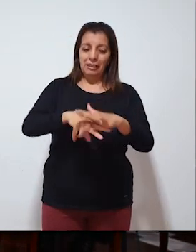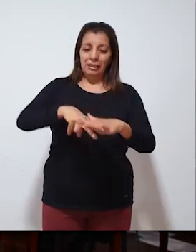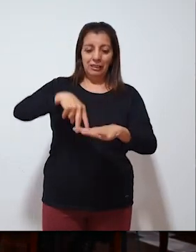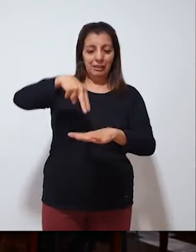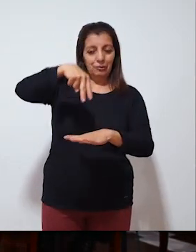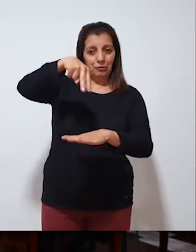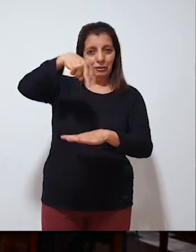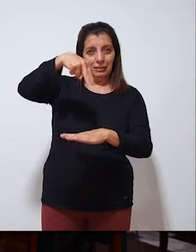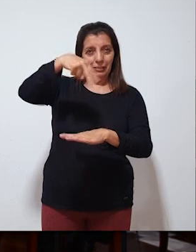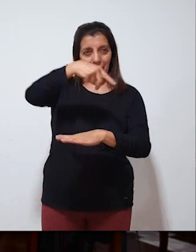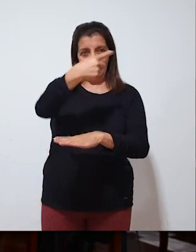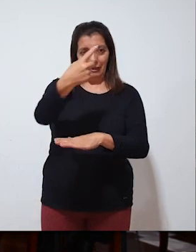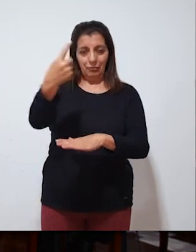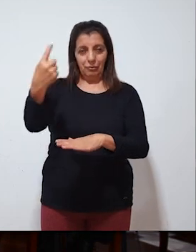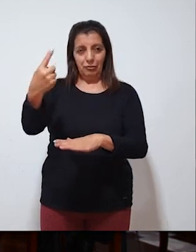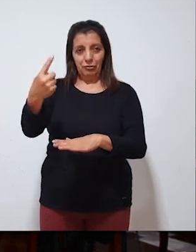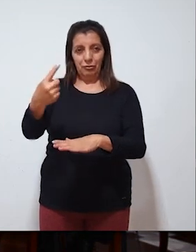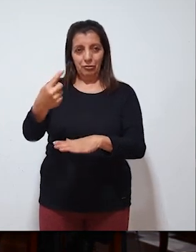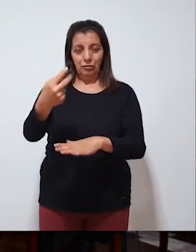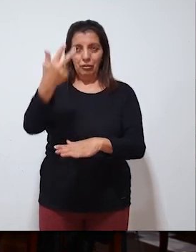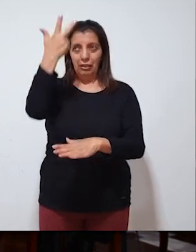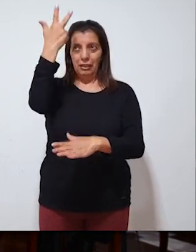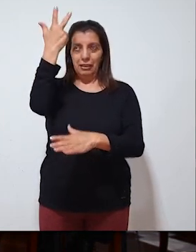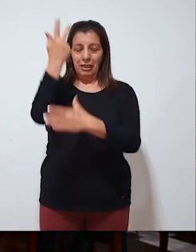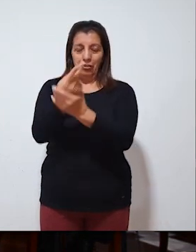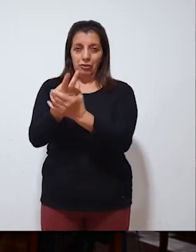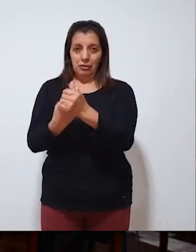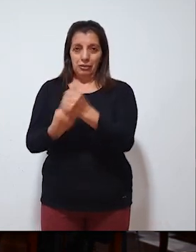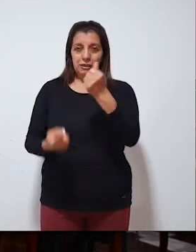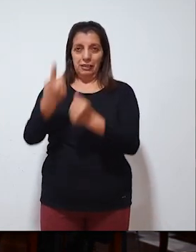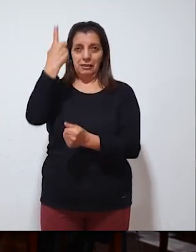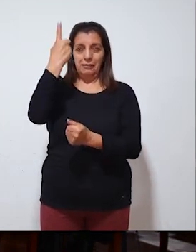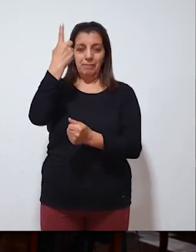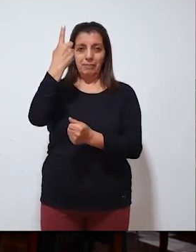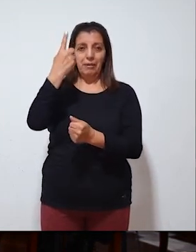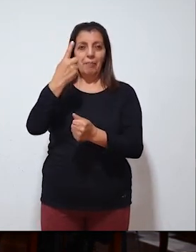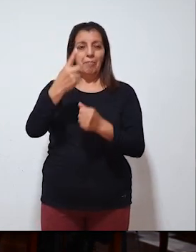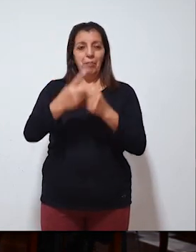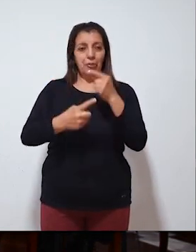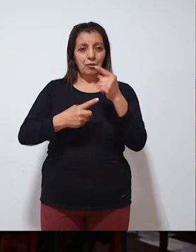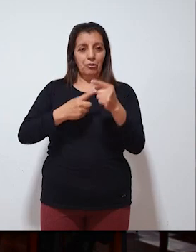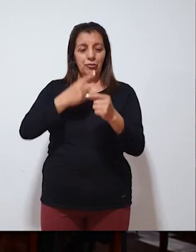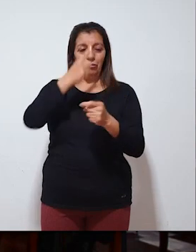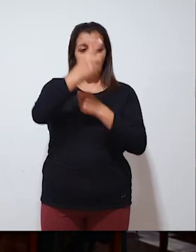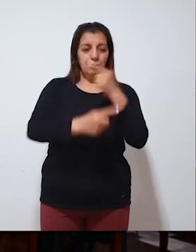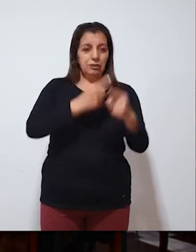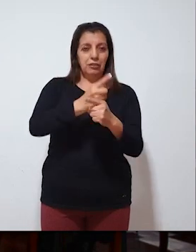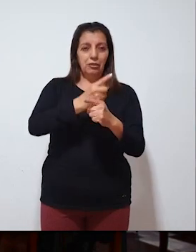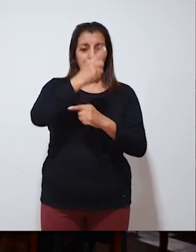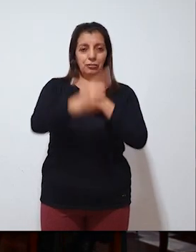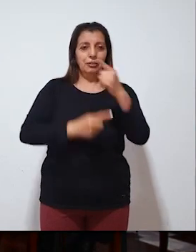reina contigo en la unidad del Espíritu Santo y es Dios, por los siglos de los siglos. Amén.